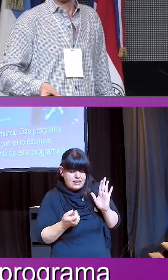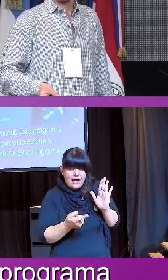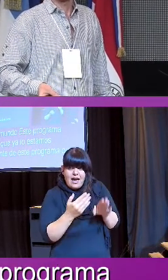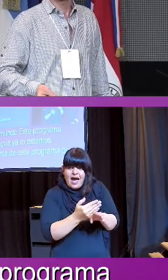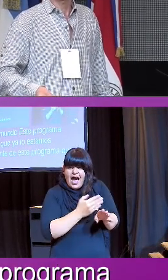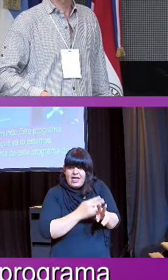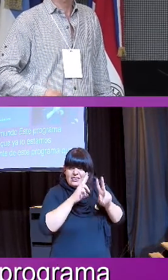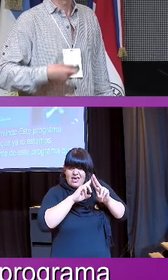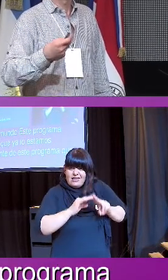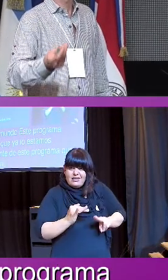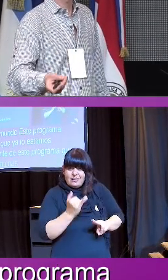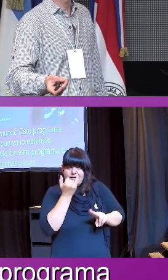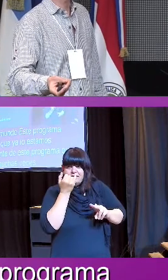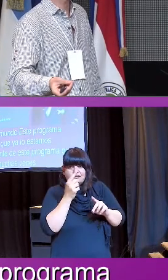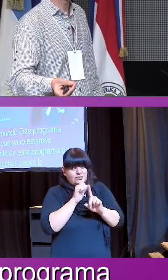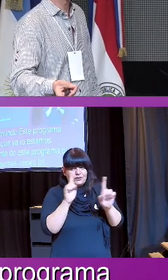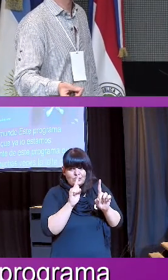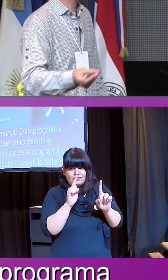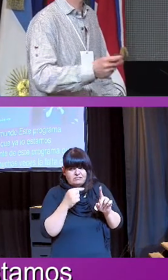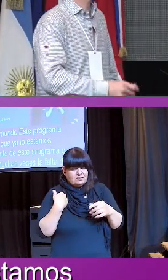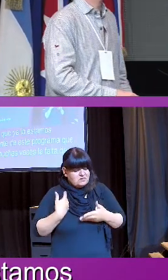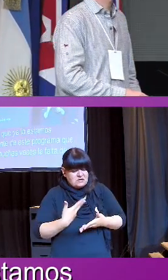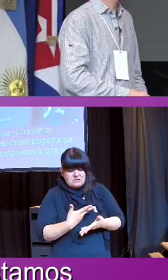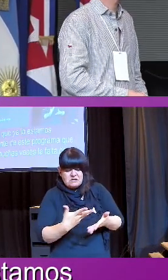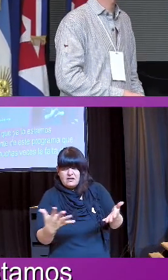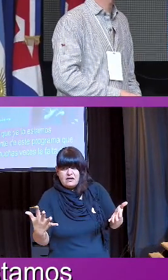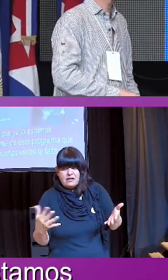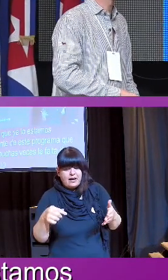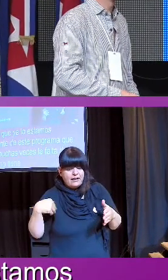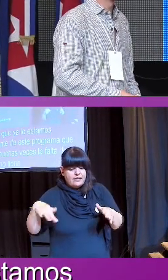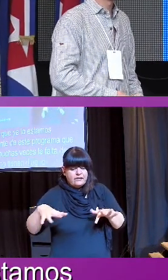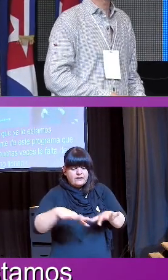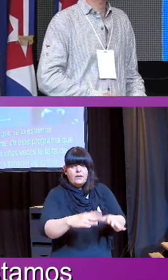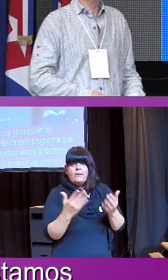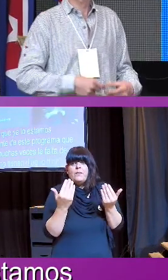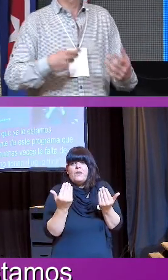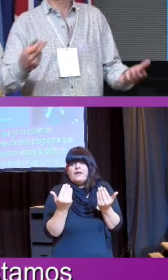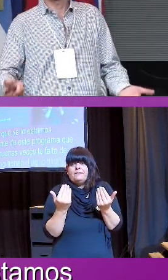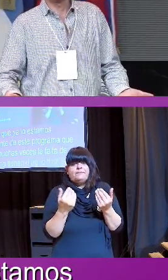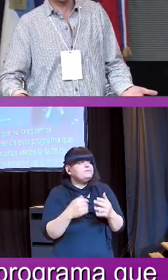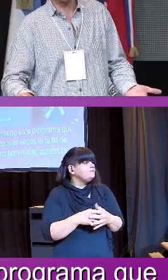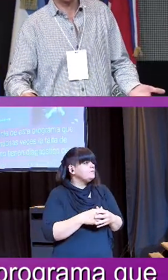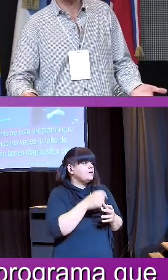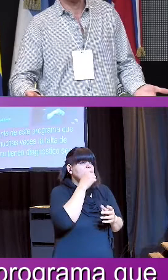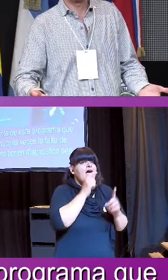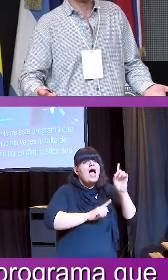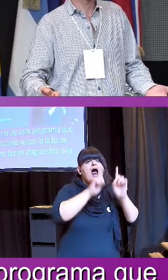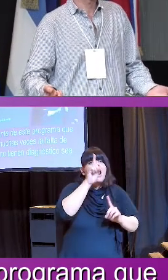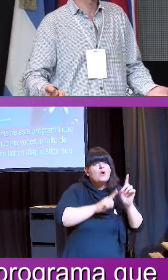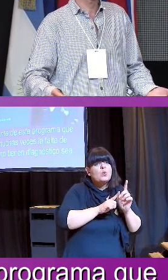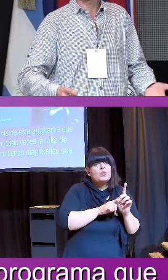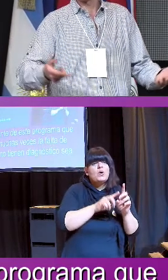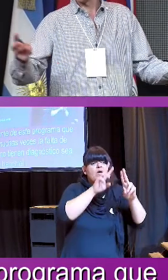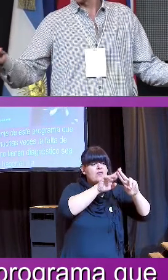diagnóstico. ¿Sí? Muchas veces la falta de acceso a los abordajes es porque no tienen diagnóstico. sea porque no tienen los recursos para